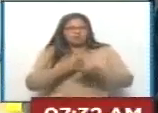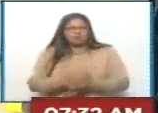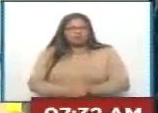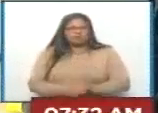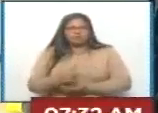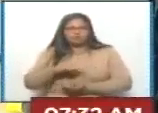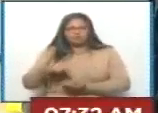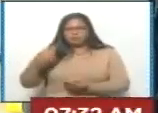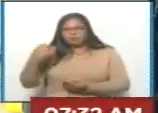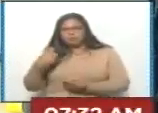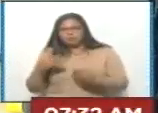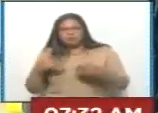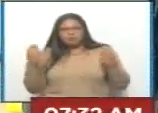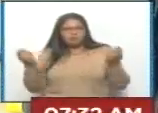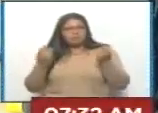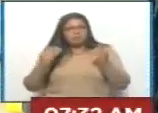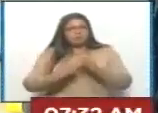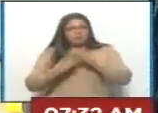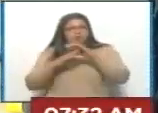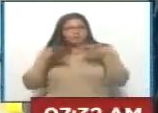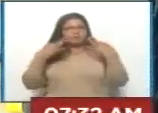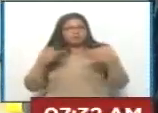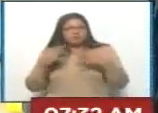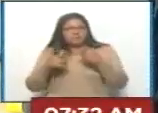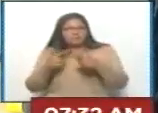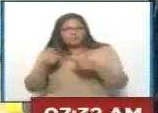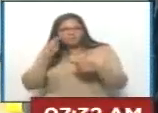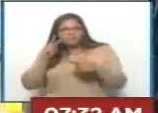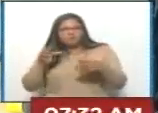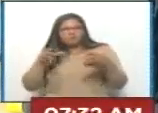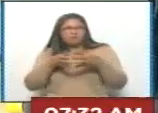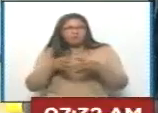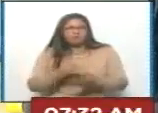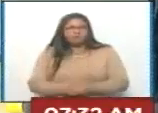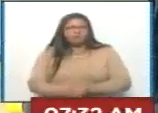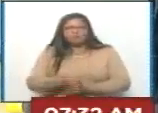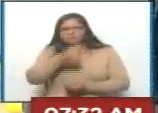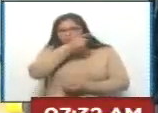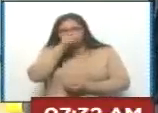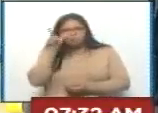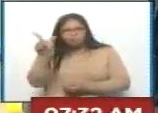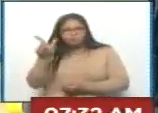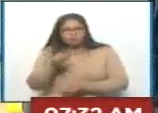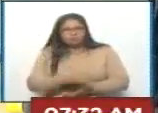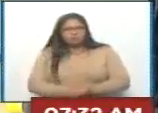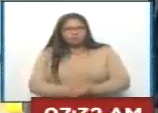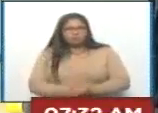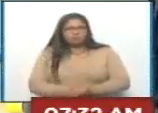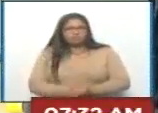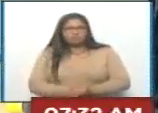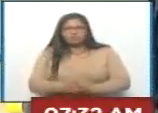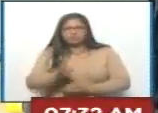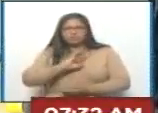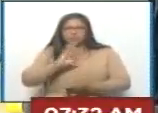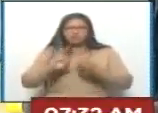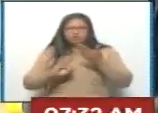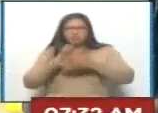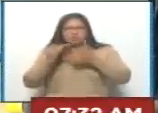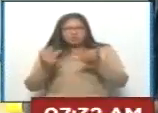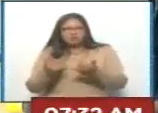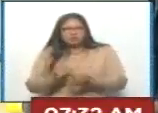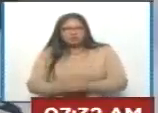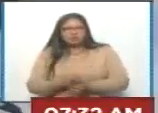una gran vanguardia de esa naturaleza, que es el Partido Socialista Unido de Venezuela, que juega un papel primordial, fundamental,